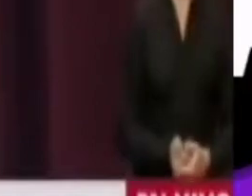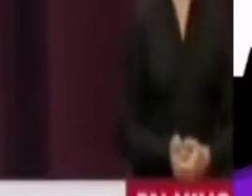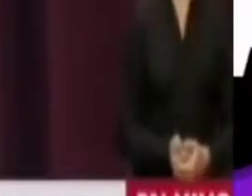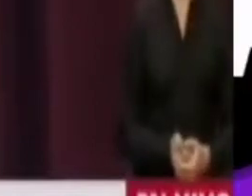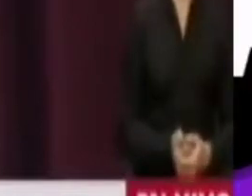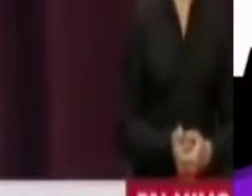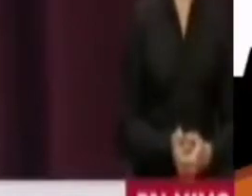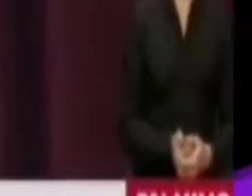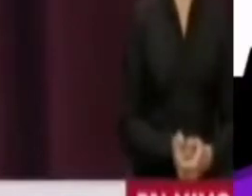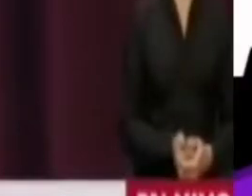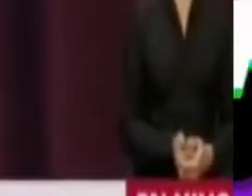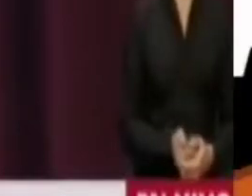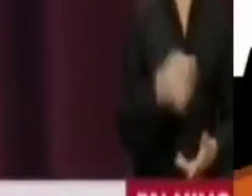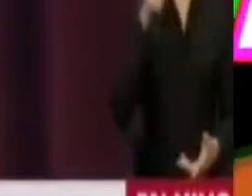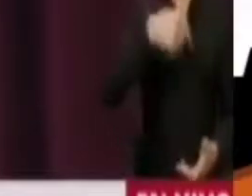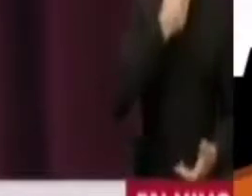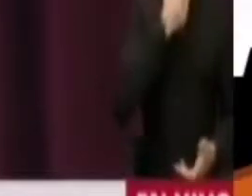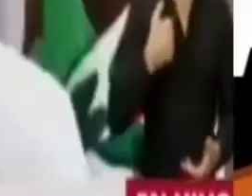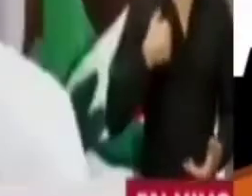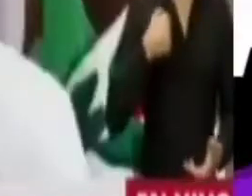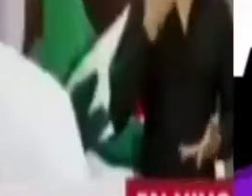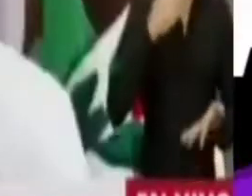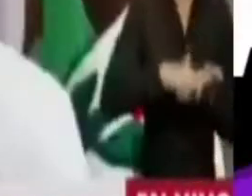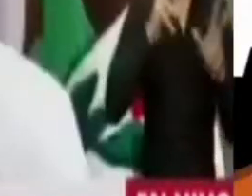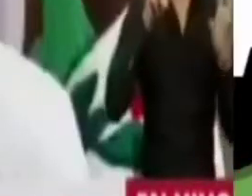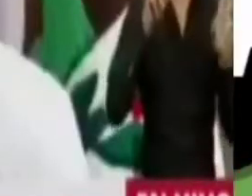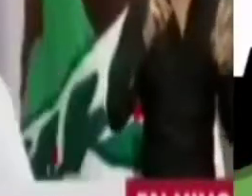monto total de la deuda son 25.000 millones,